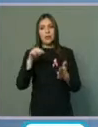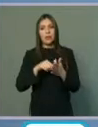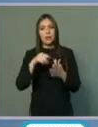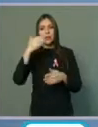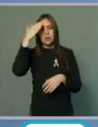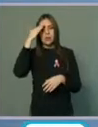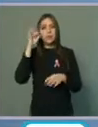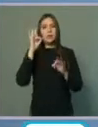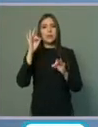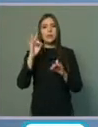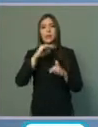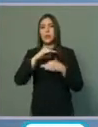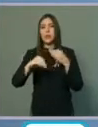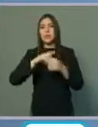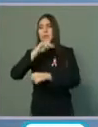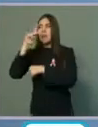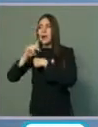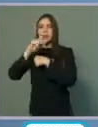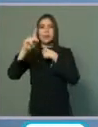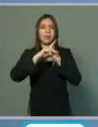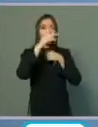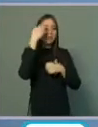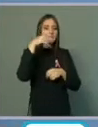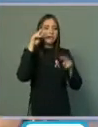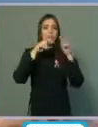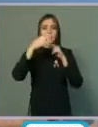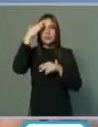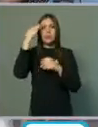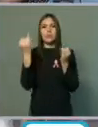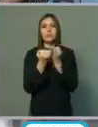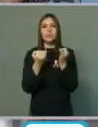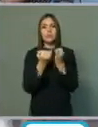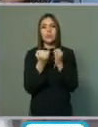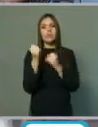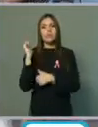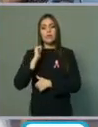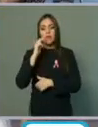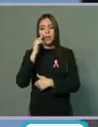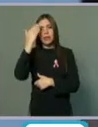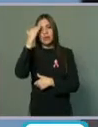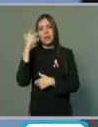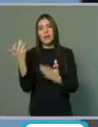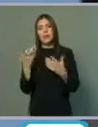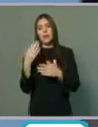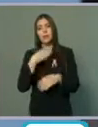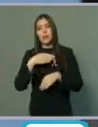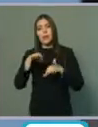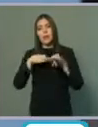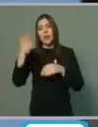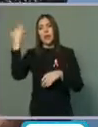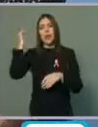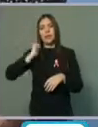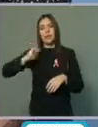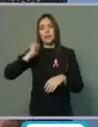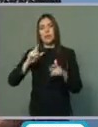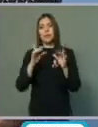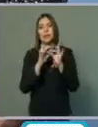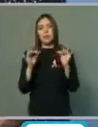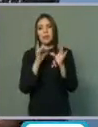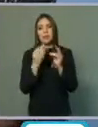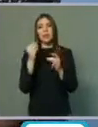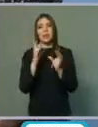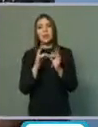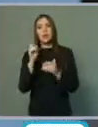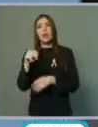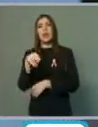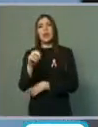el Concierto de las Naciones y escribían desde esa perspectiva. Que justo en esa época sí se dio mucho, digo, en Se dio secciones anteriores contigo, Lo hemos hemos visto platicado.